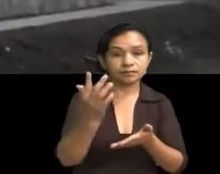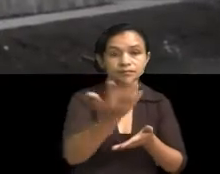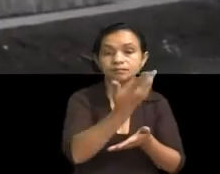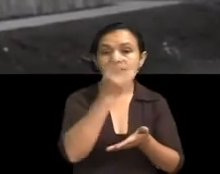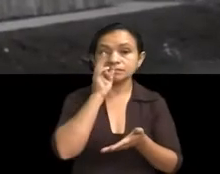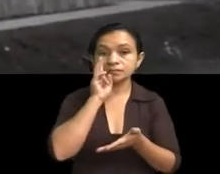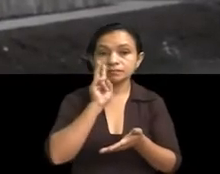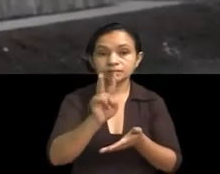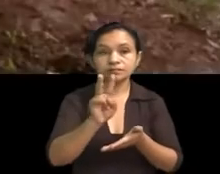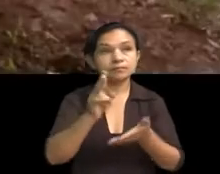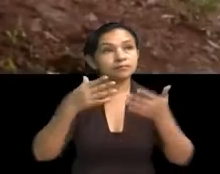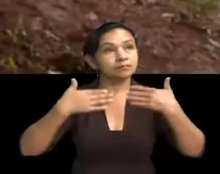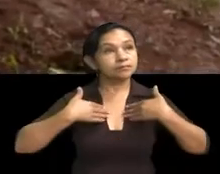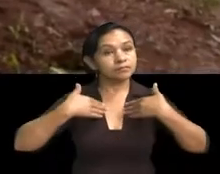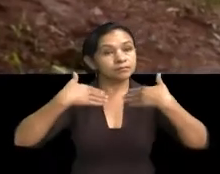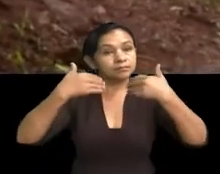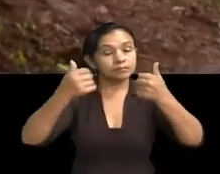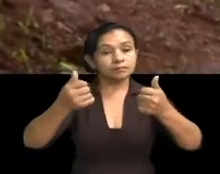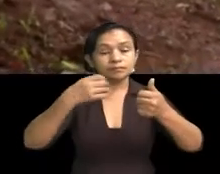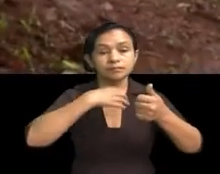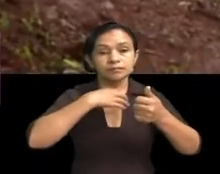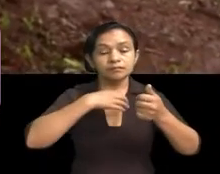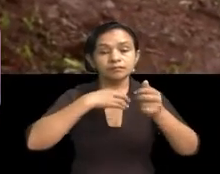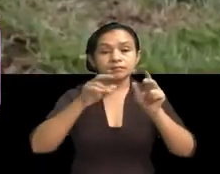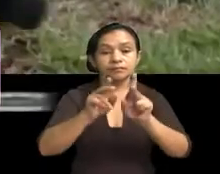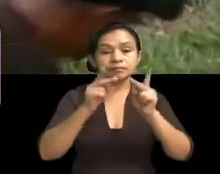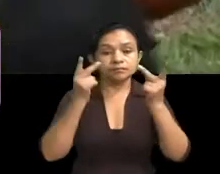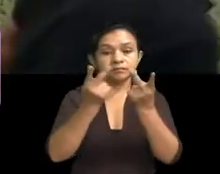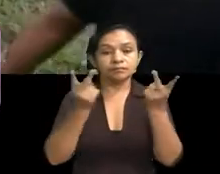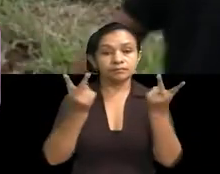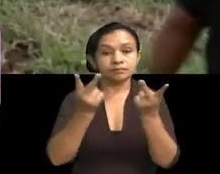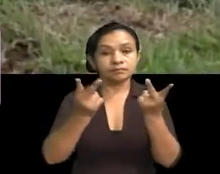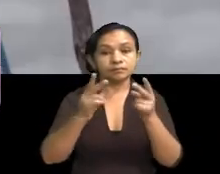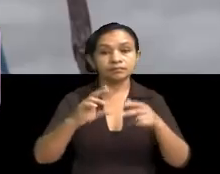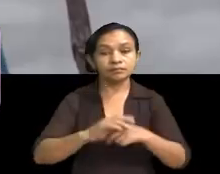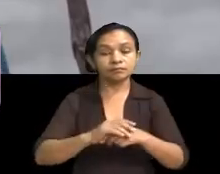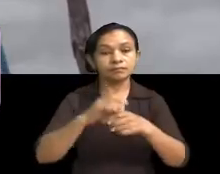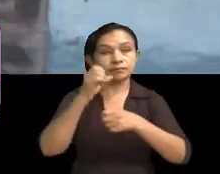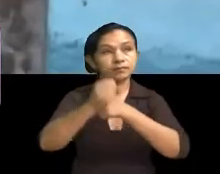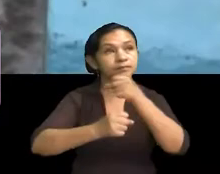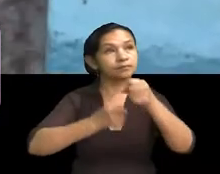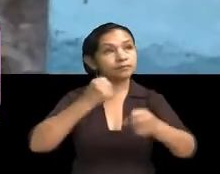ver con la salud de nuestra población. Para en el año